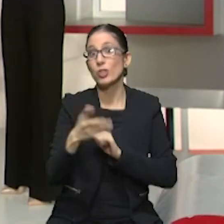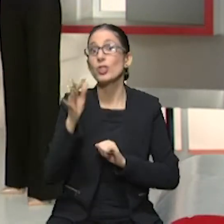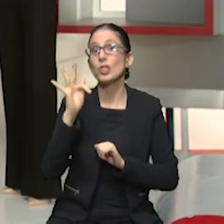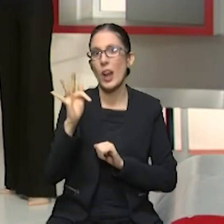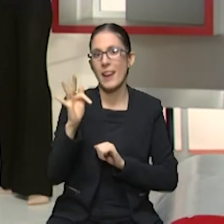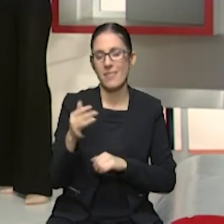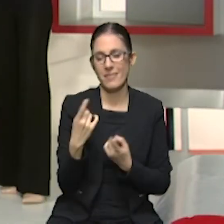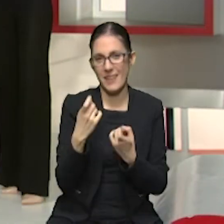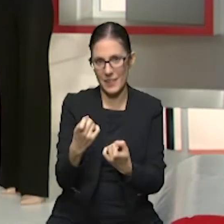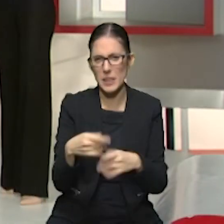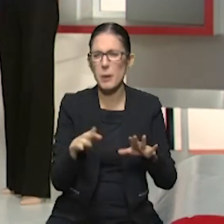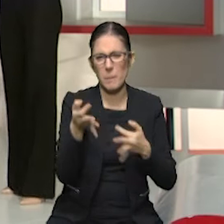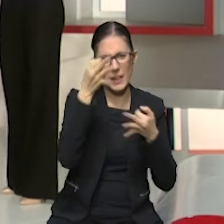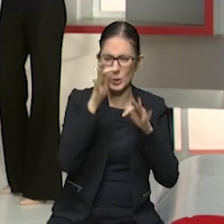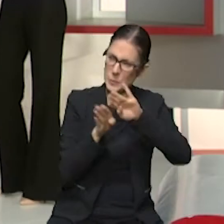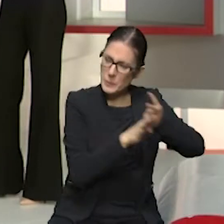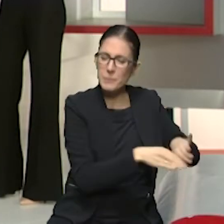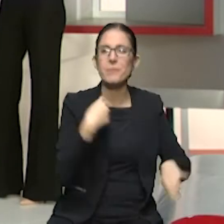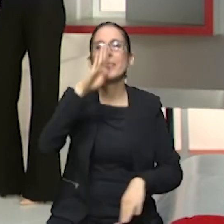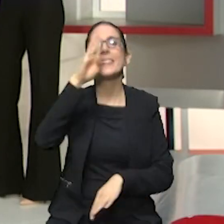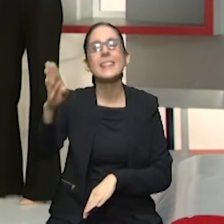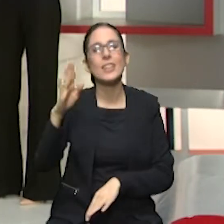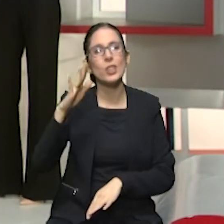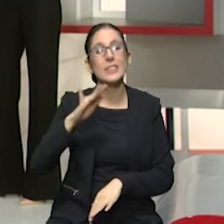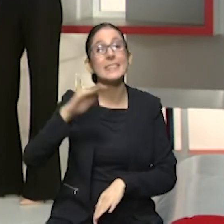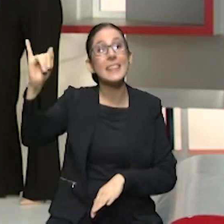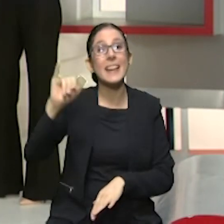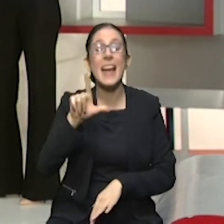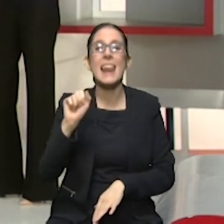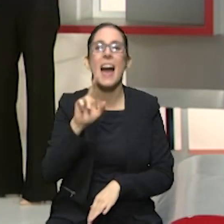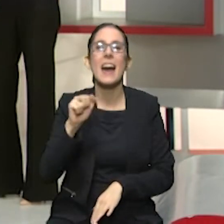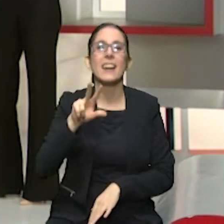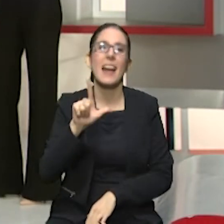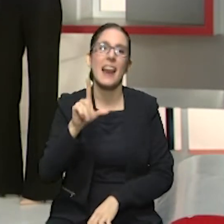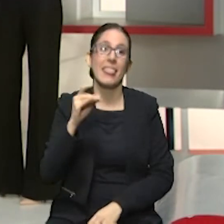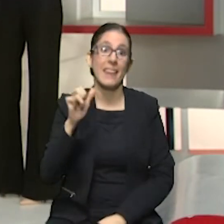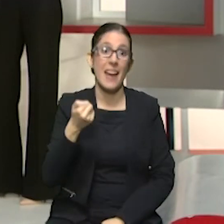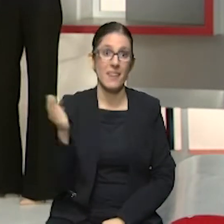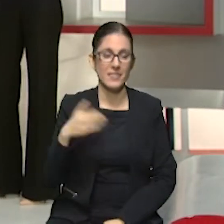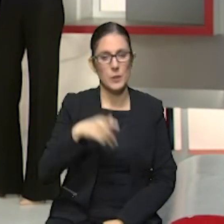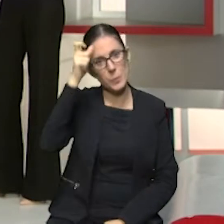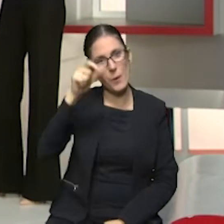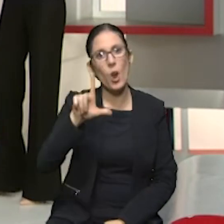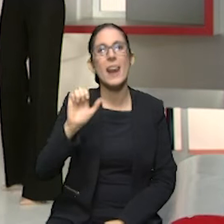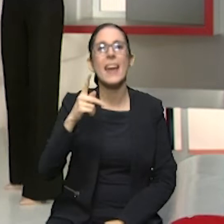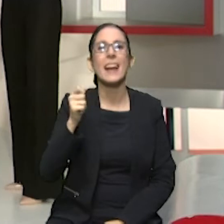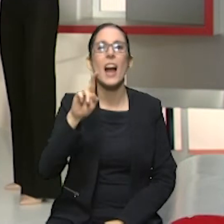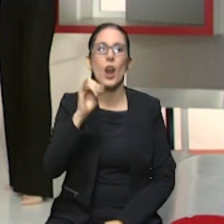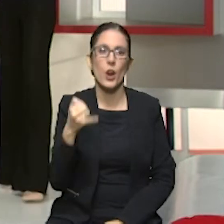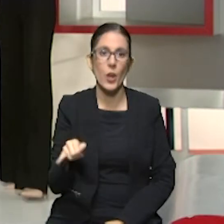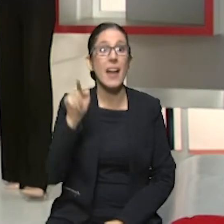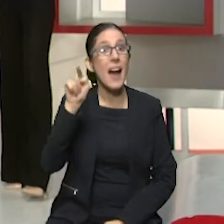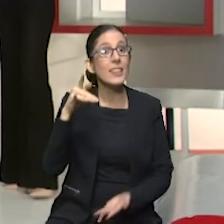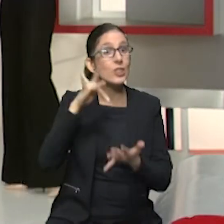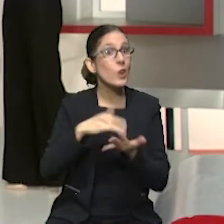cifras, nos vamos a ir en directo hasta la sidrería de La Raldea, en Lecaroz, donde ahora mismo hacen el primer shot. Allí